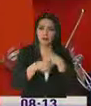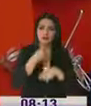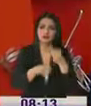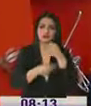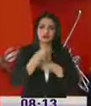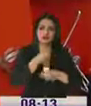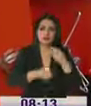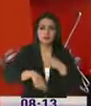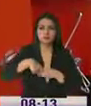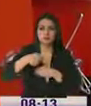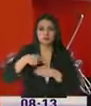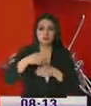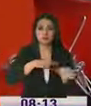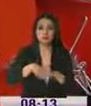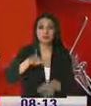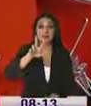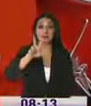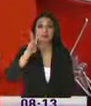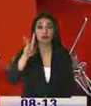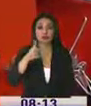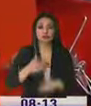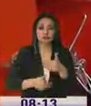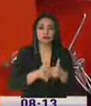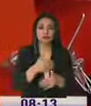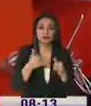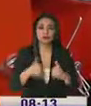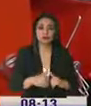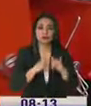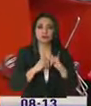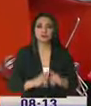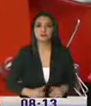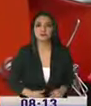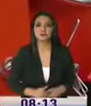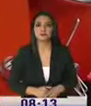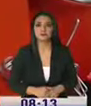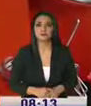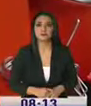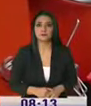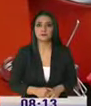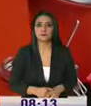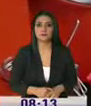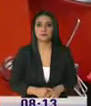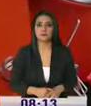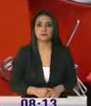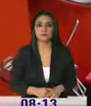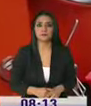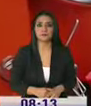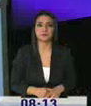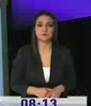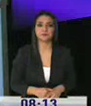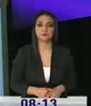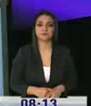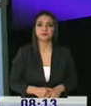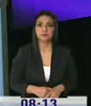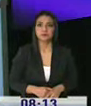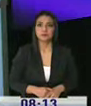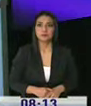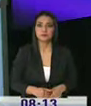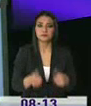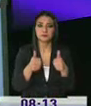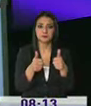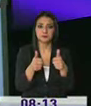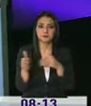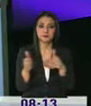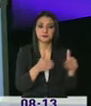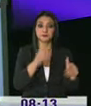bebidas. Otros 32 están en proceso. Con un trabajo periodístico de Ana María Carvajal, informó Roberto Peñafiel. Muy bien, vamos